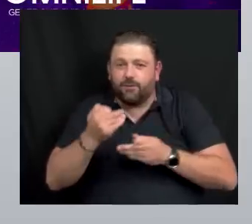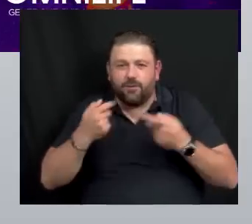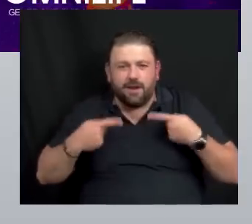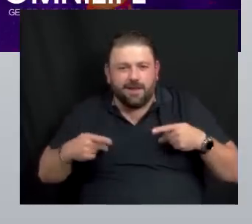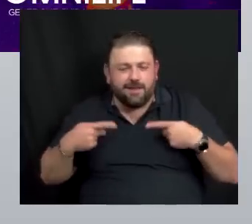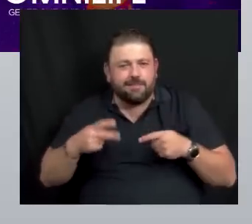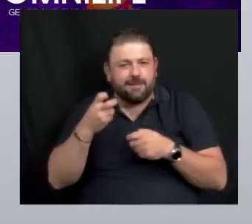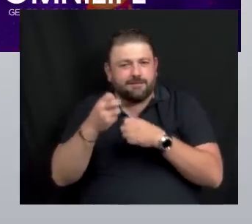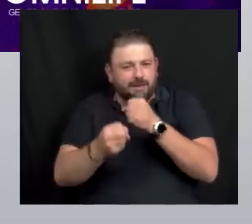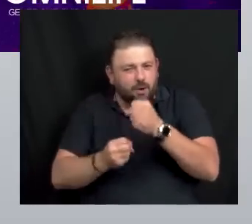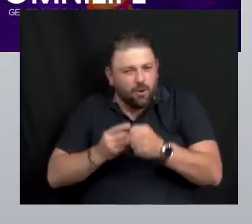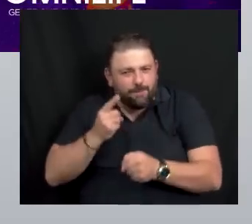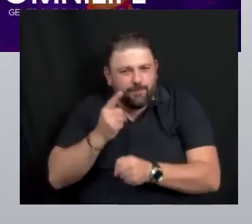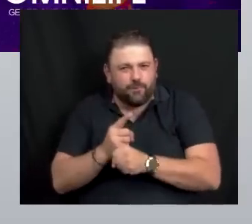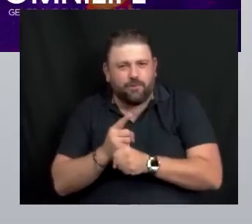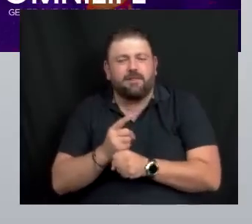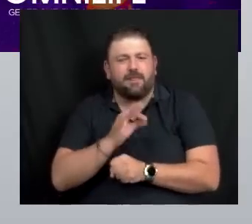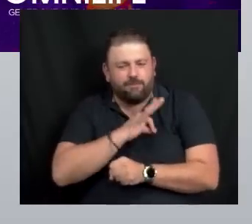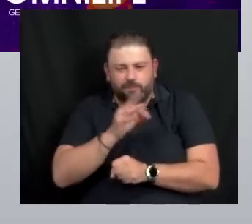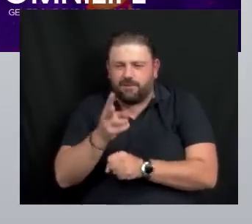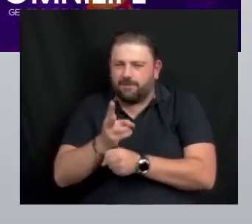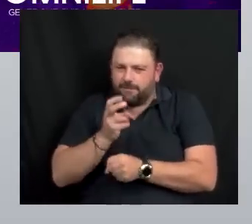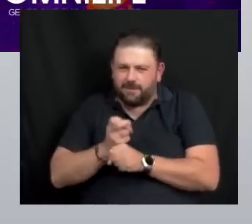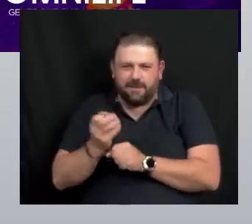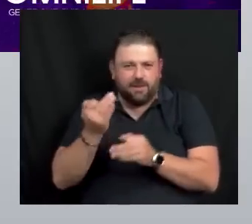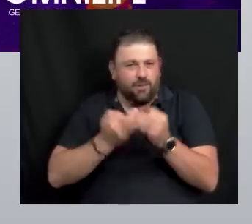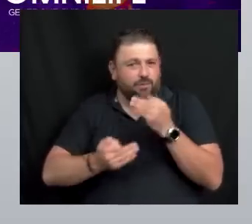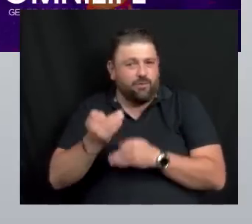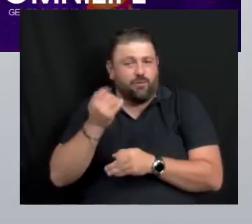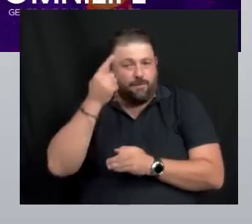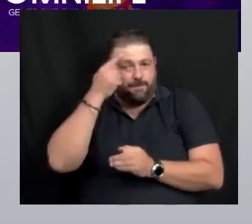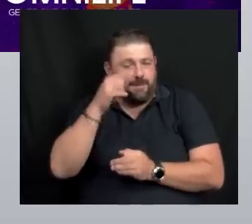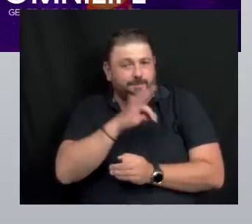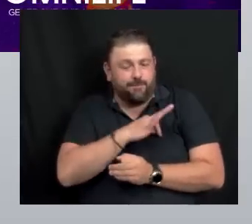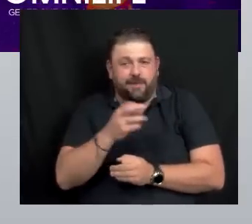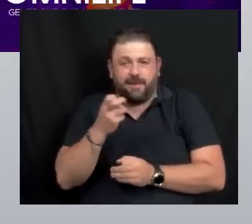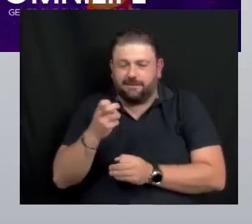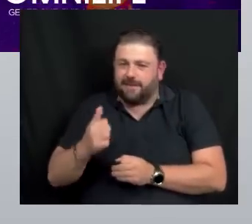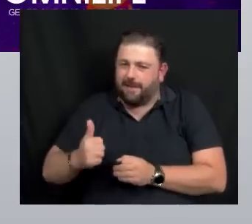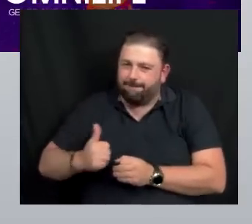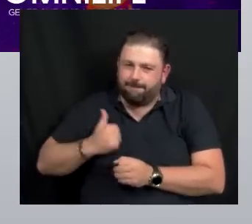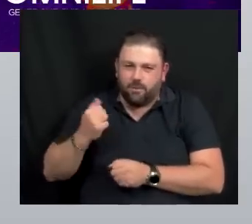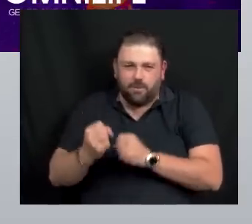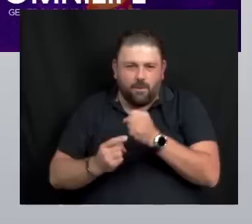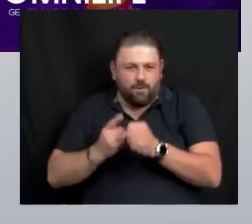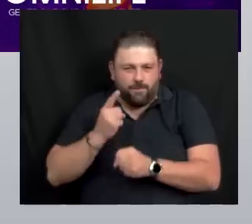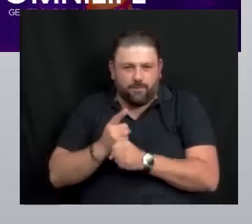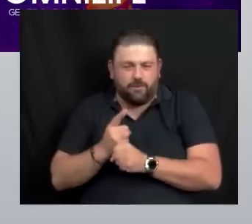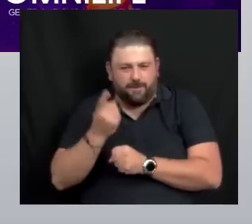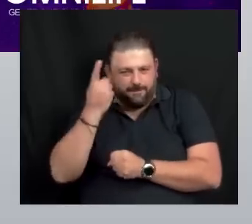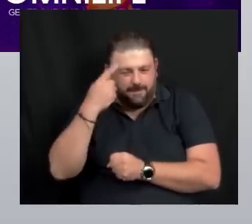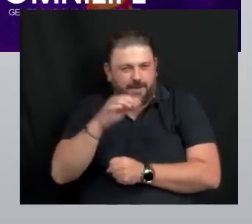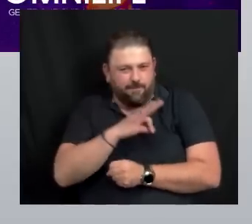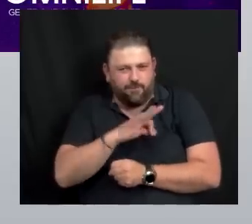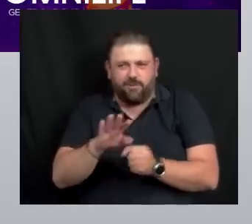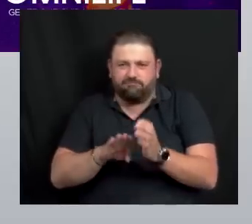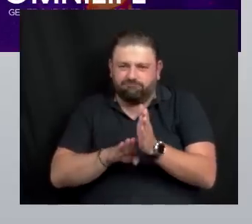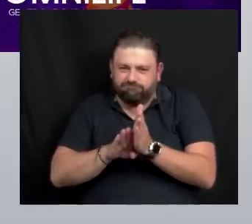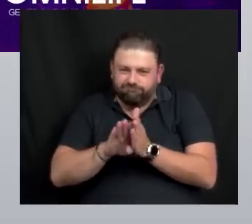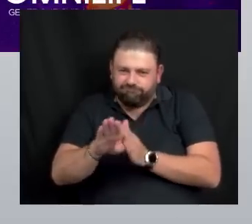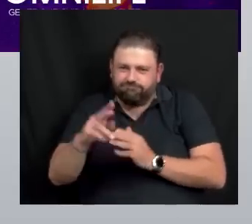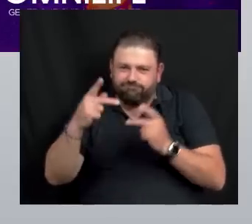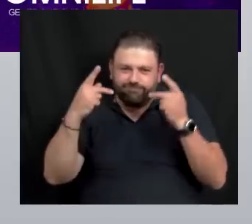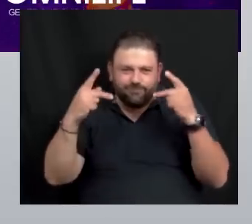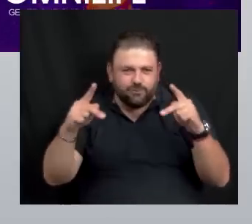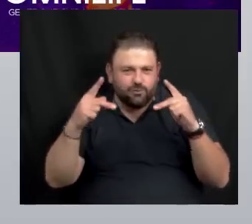la oportunidad, invítalos, y generen esta gran fuerza, este gran impulso para su negocio,